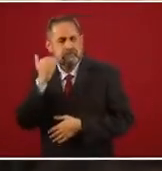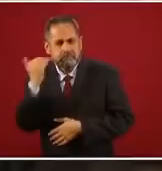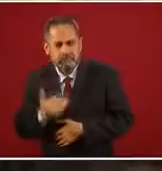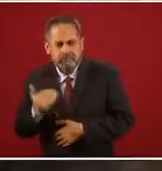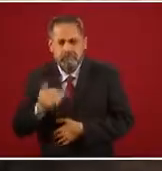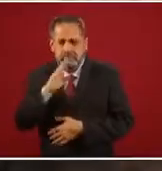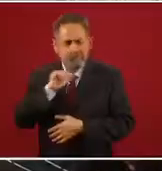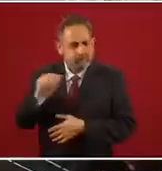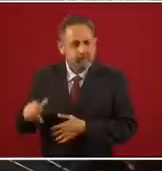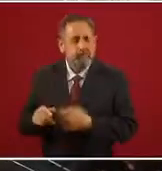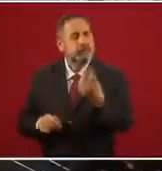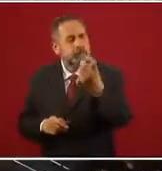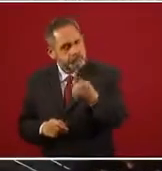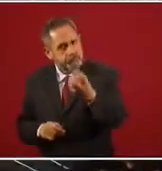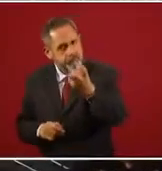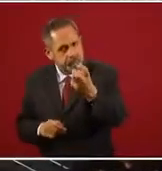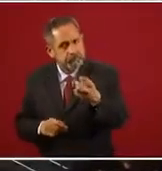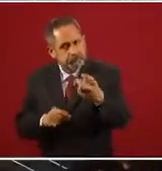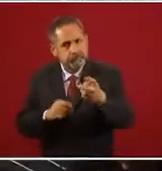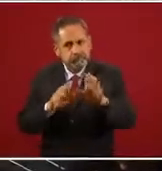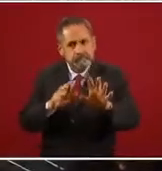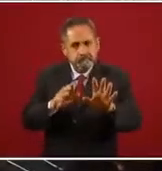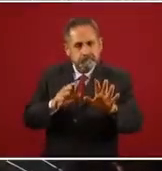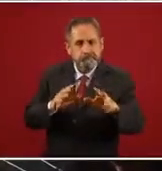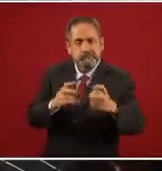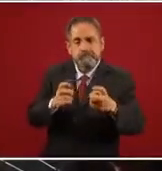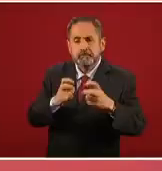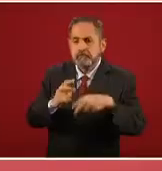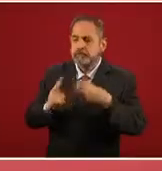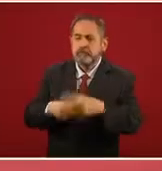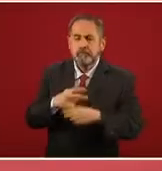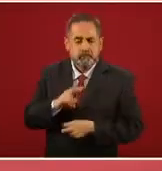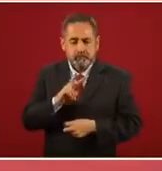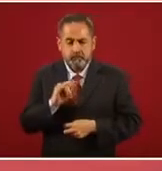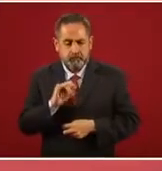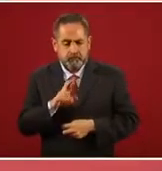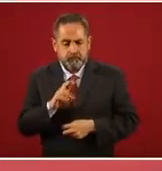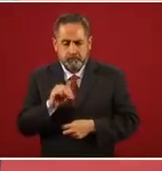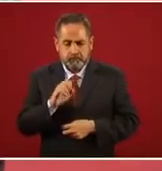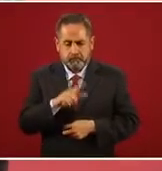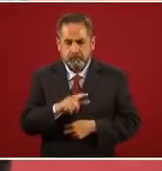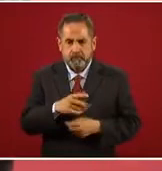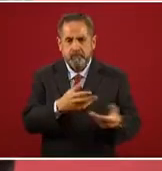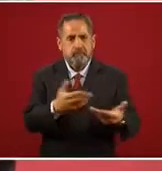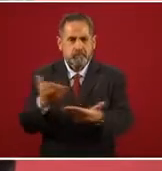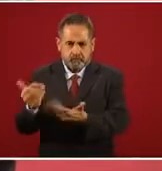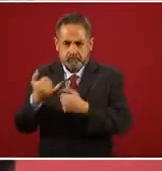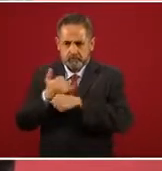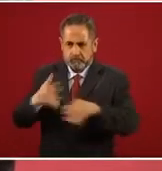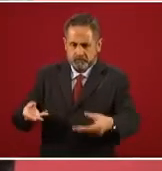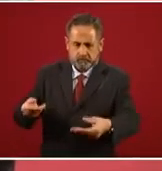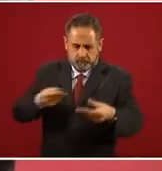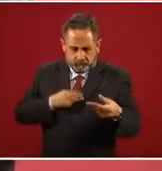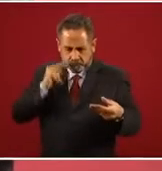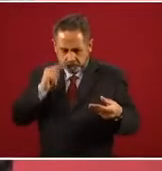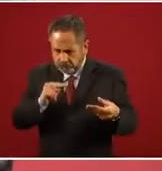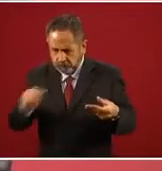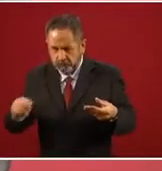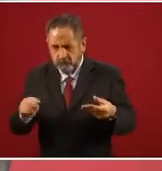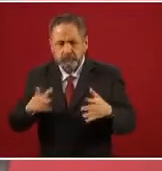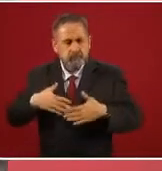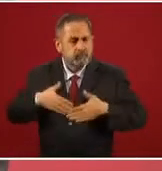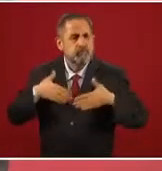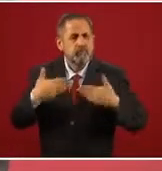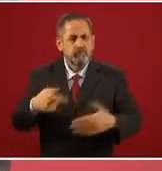que vaya el secretario de Medio Ambiente, Víctor Manuel Toledo, y que nos presente un informe. Yo le